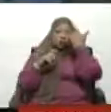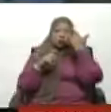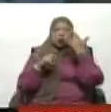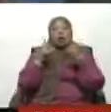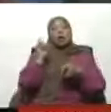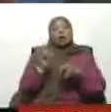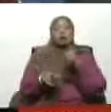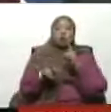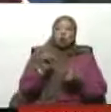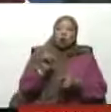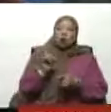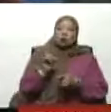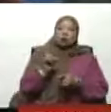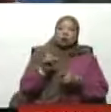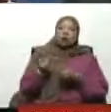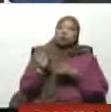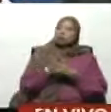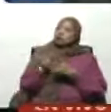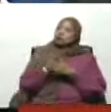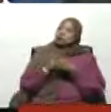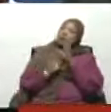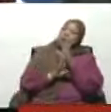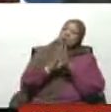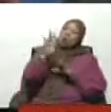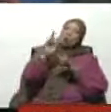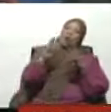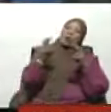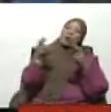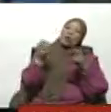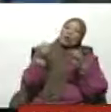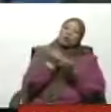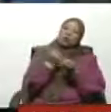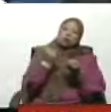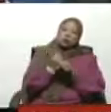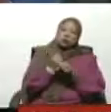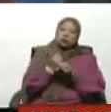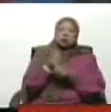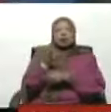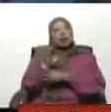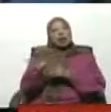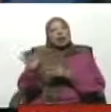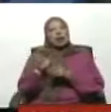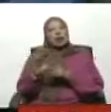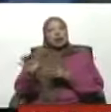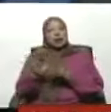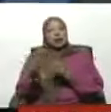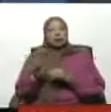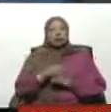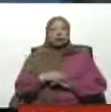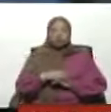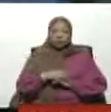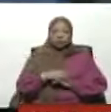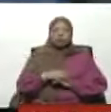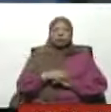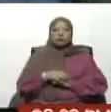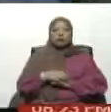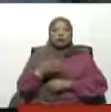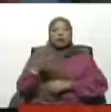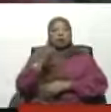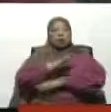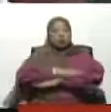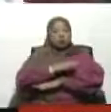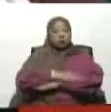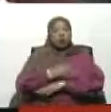decían, debemos superar el tema del funcionario, el carácter de funcionario y que la actitud sea